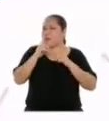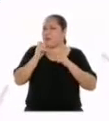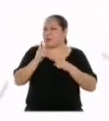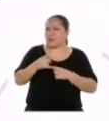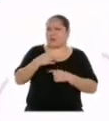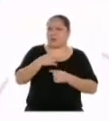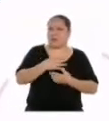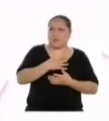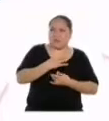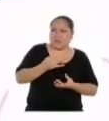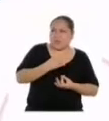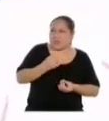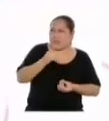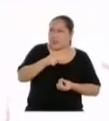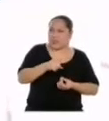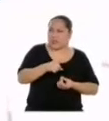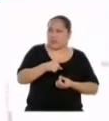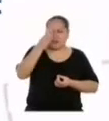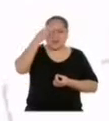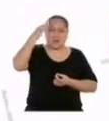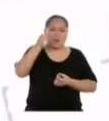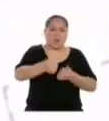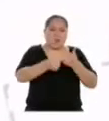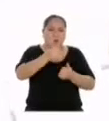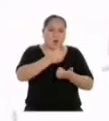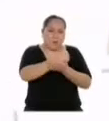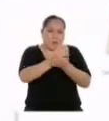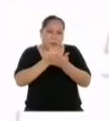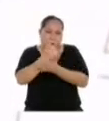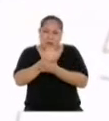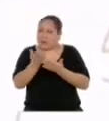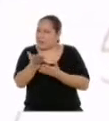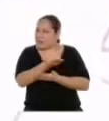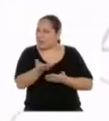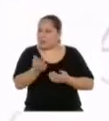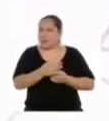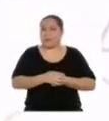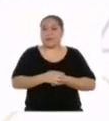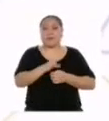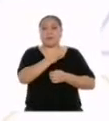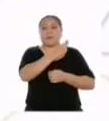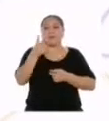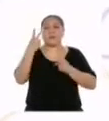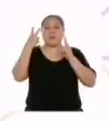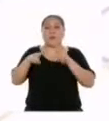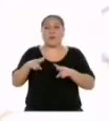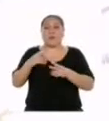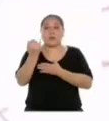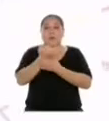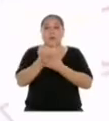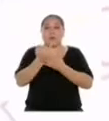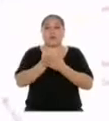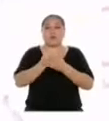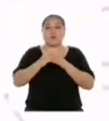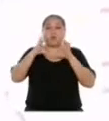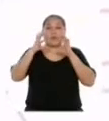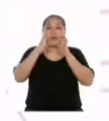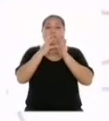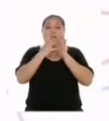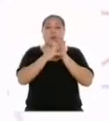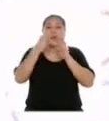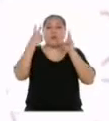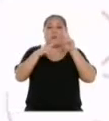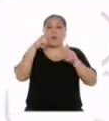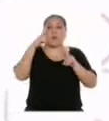comunicar qué parte representa cada grupo de edades? Por otro lado, si vemos el gráfico circular, conservamos